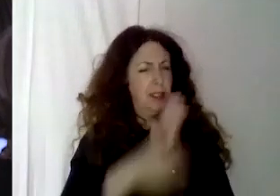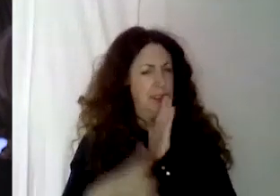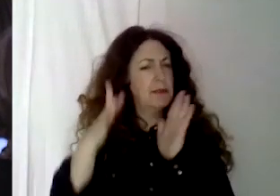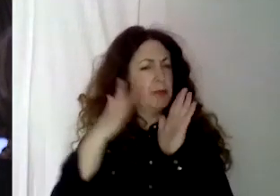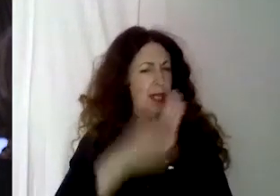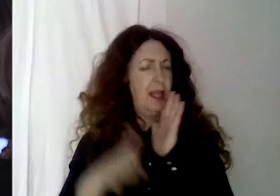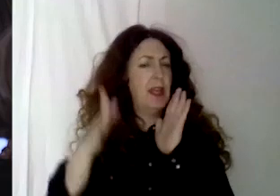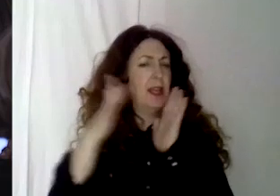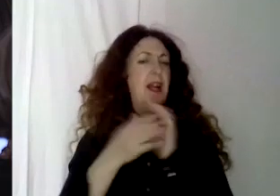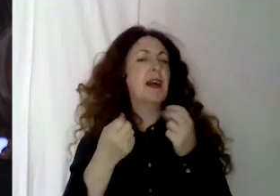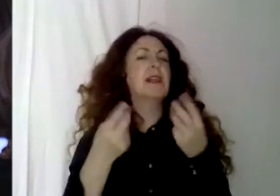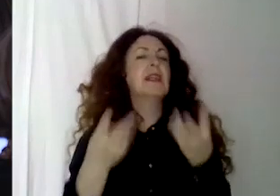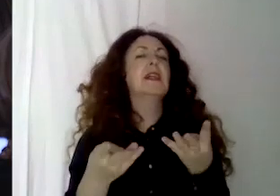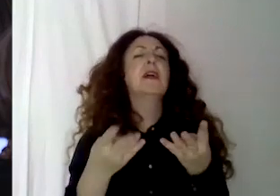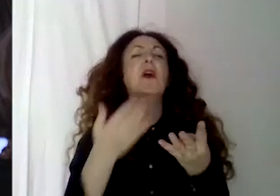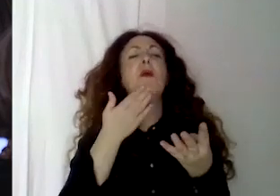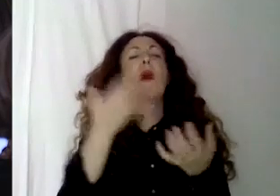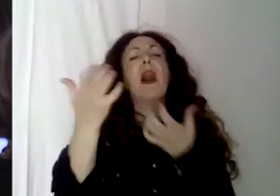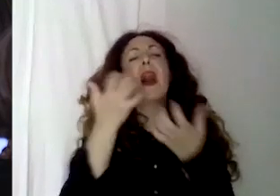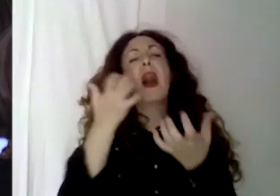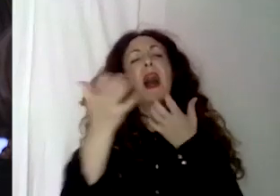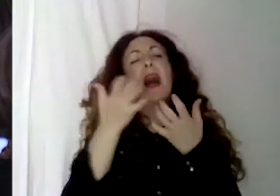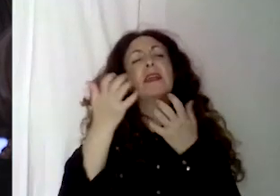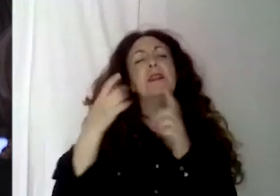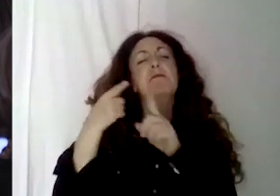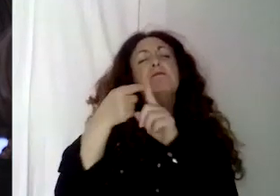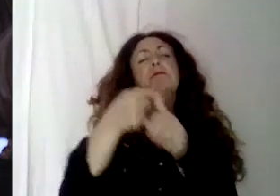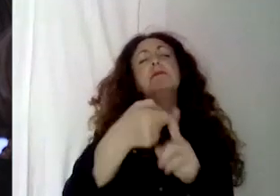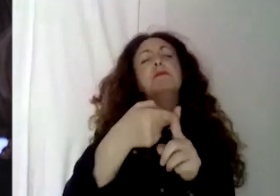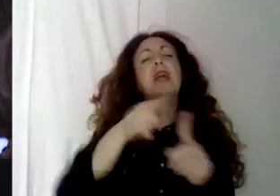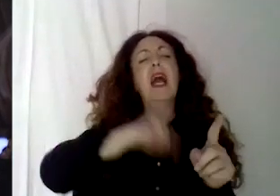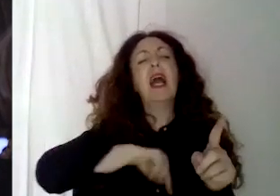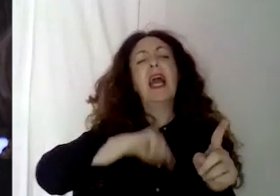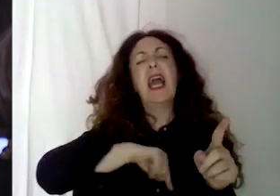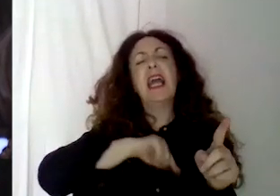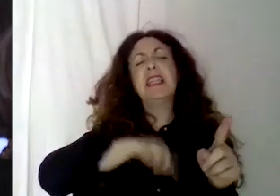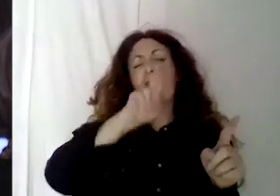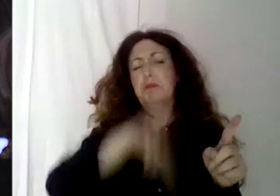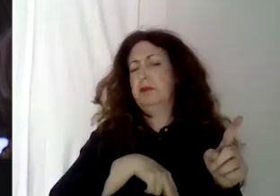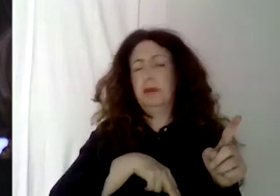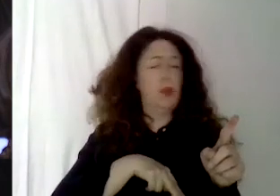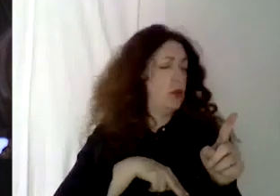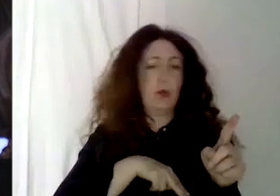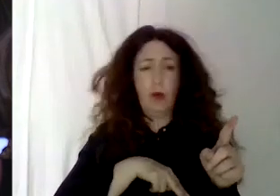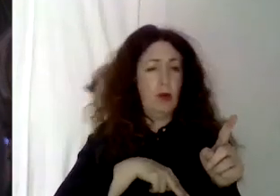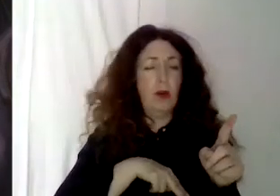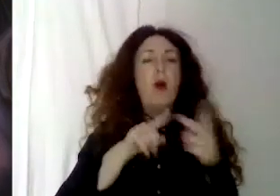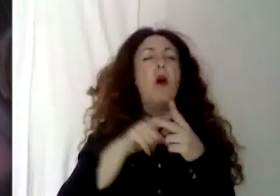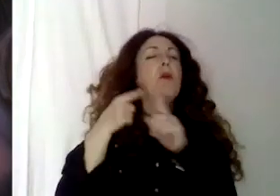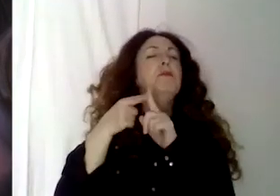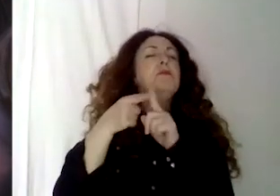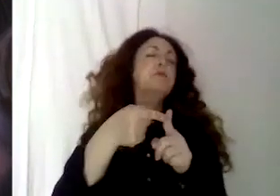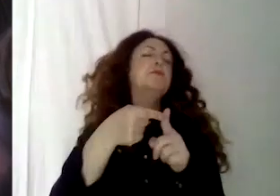no persigue una ética determinada, no persigue hacerte